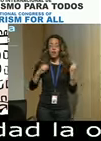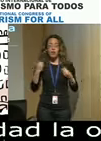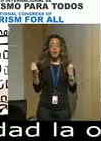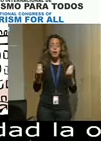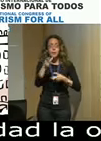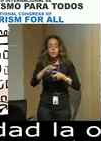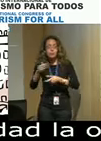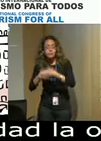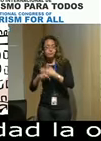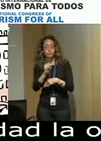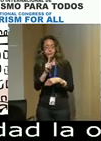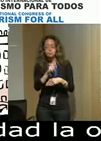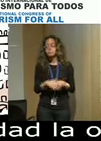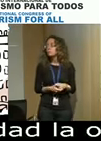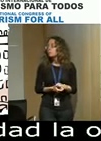a dar tiempo.